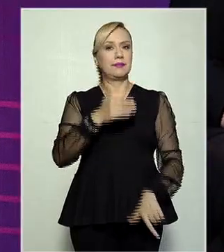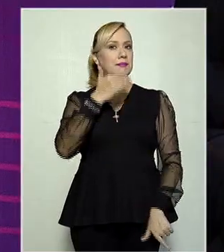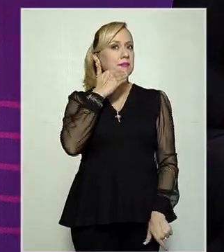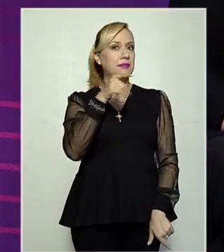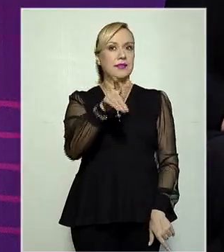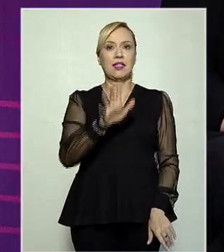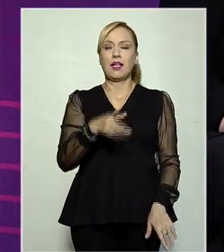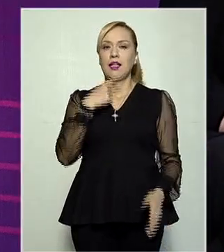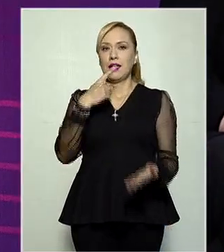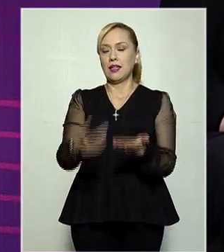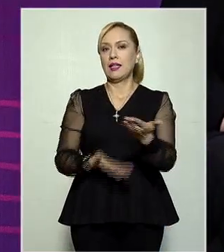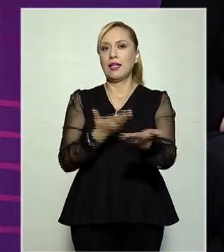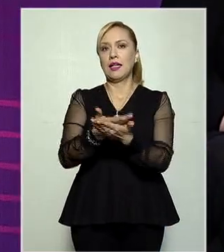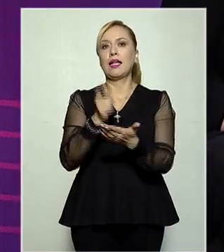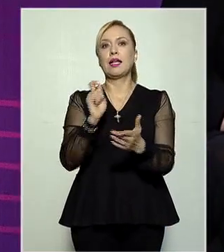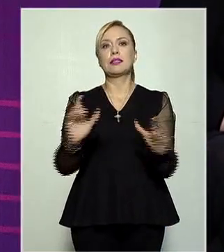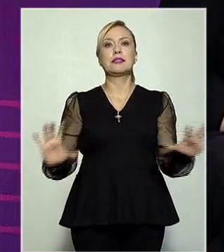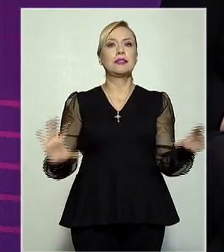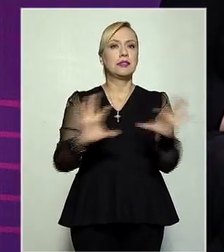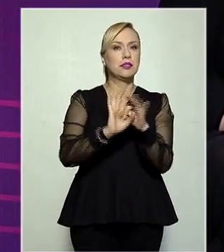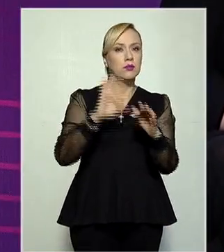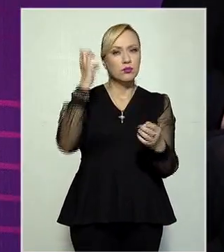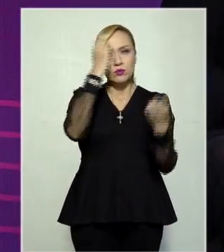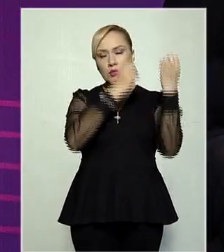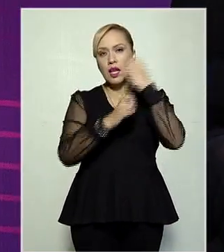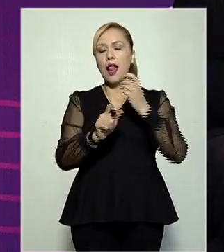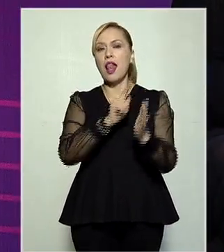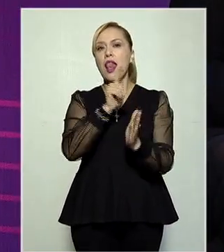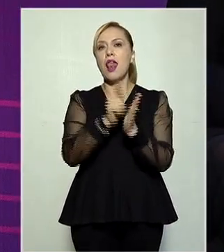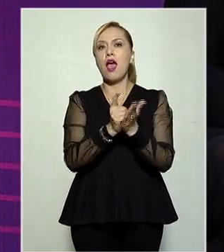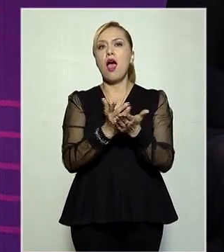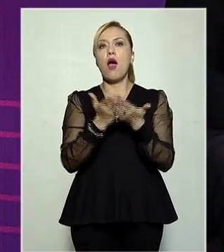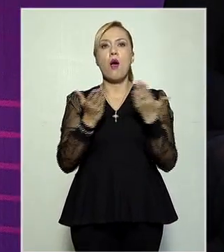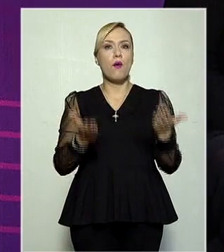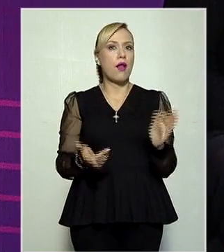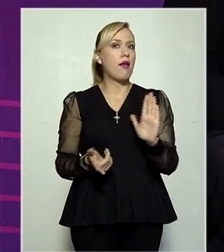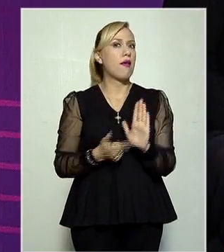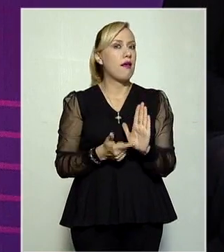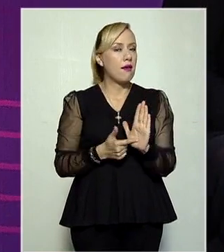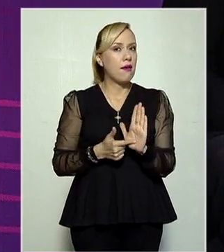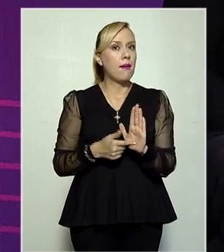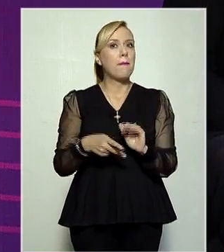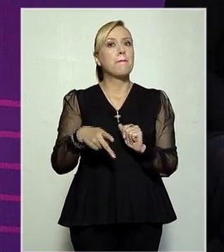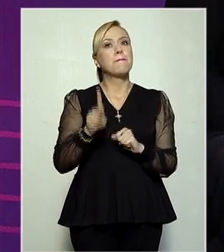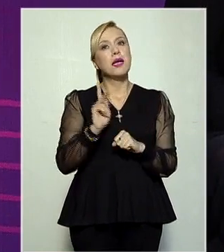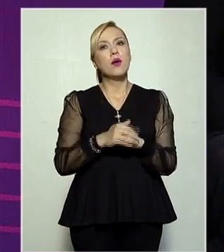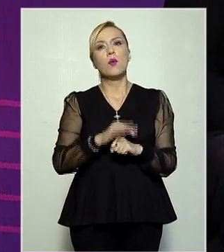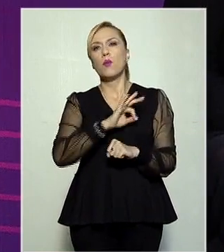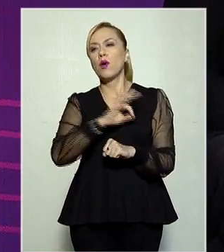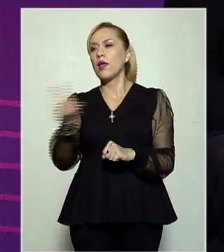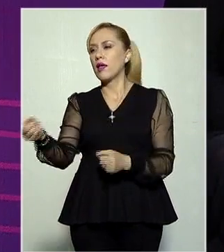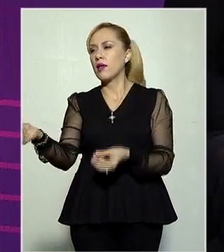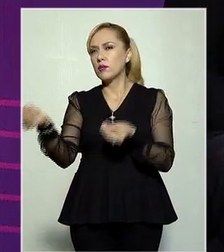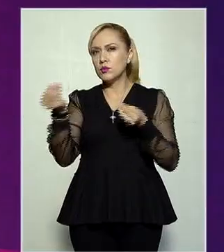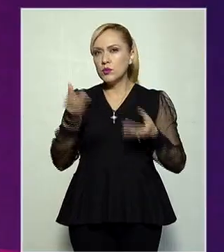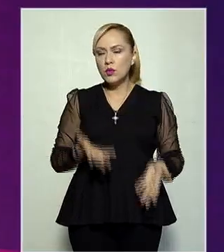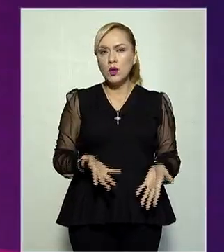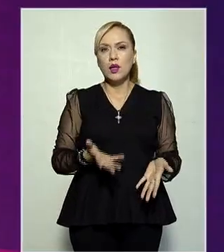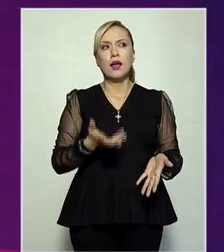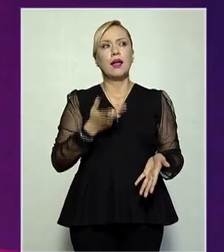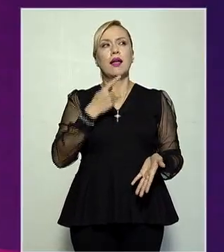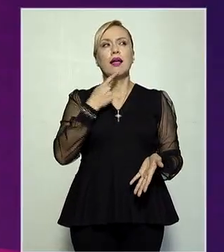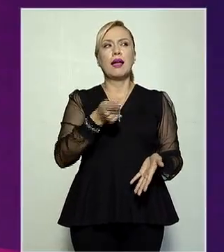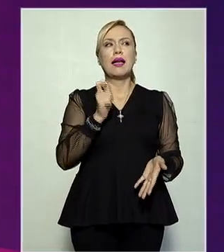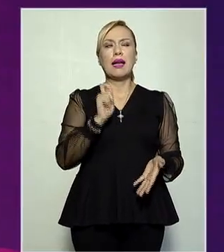ya puesto sobre la mesa, ¿no? La relación y el análisis de la ley a la luz de los principios también. Pero, Olga, no sé si nos puedas también decir un poco